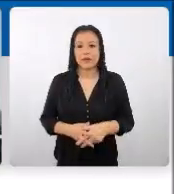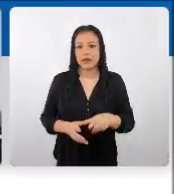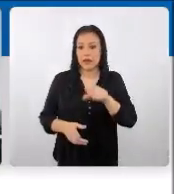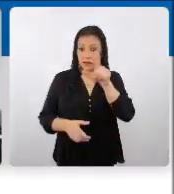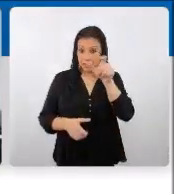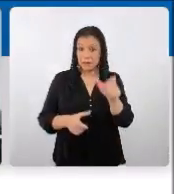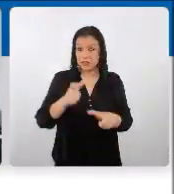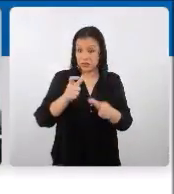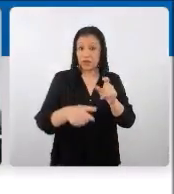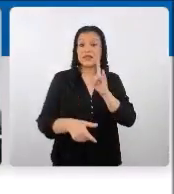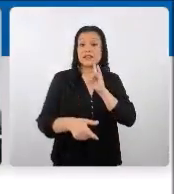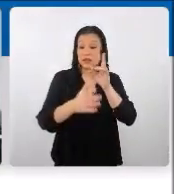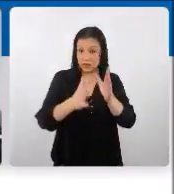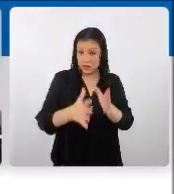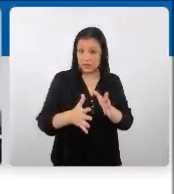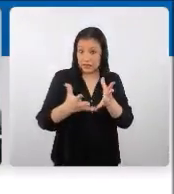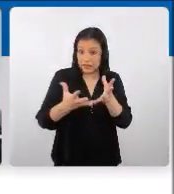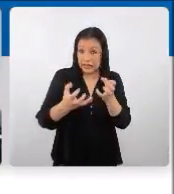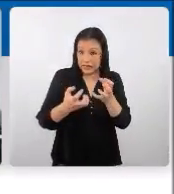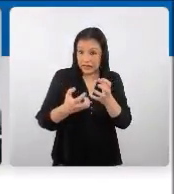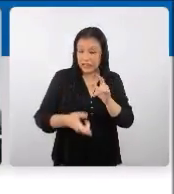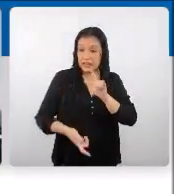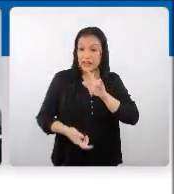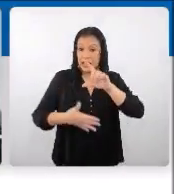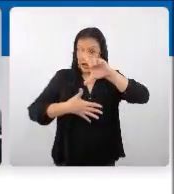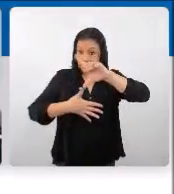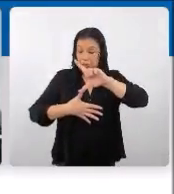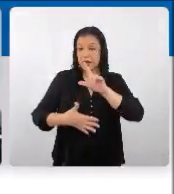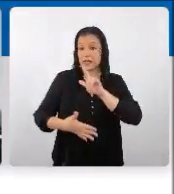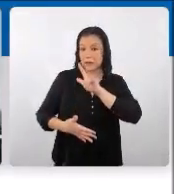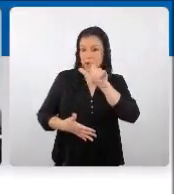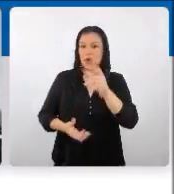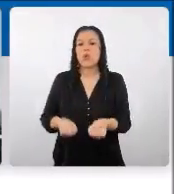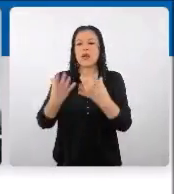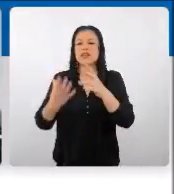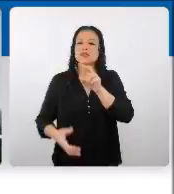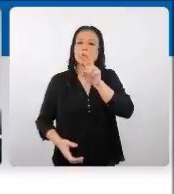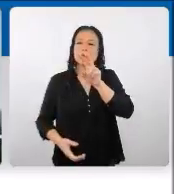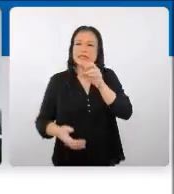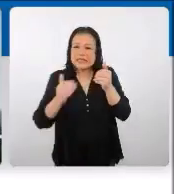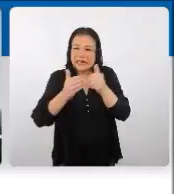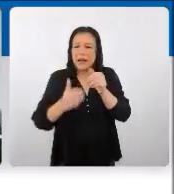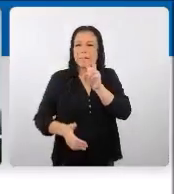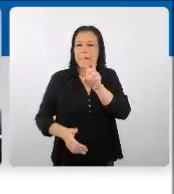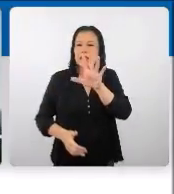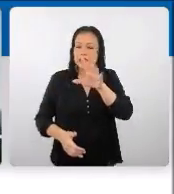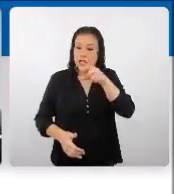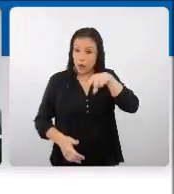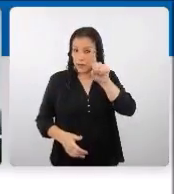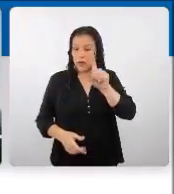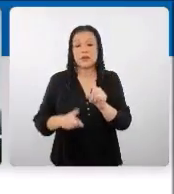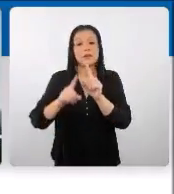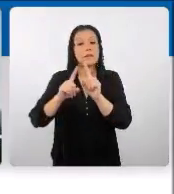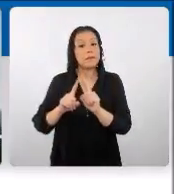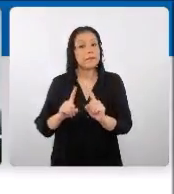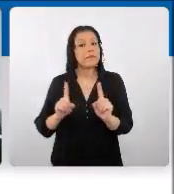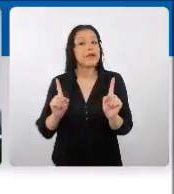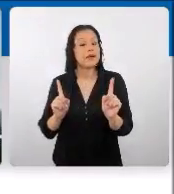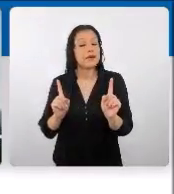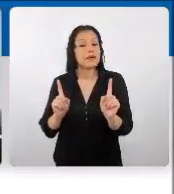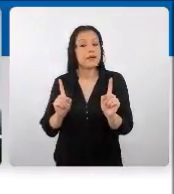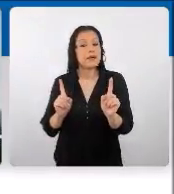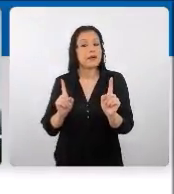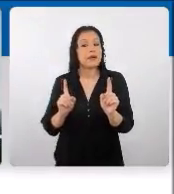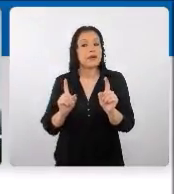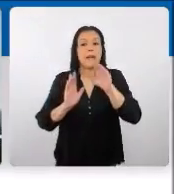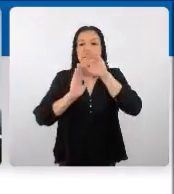viajarían a Latinoamérica 24 millones, casi 25 millones, pero menos